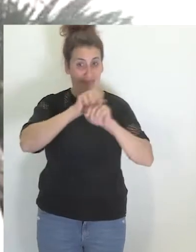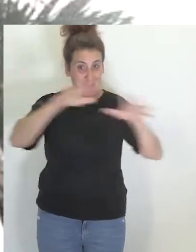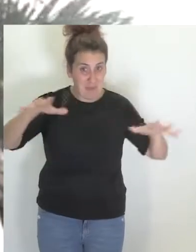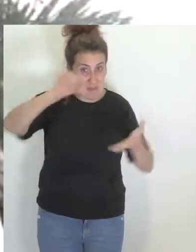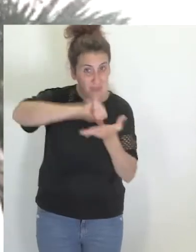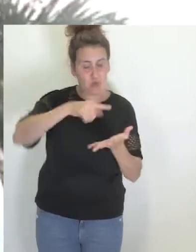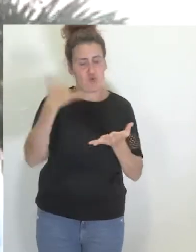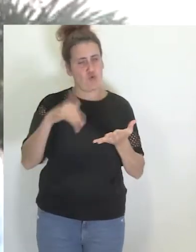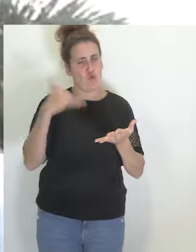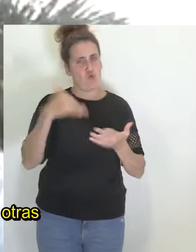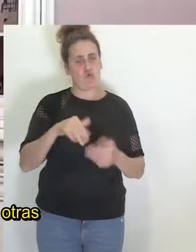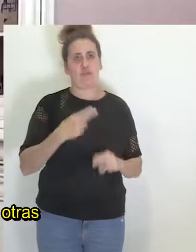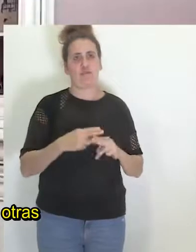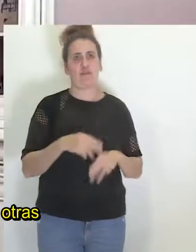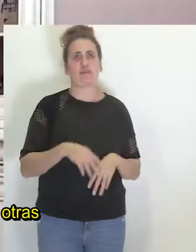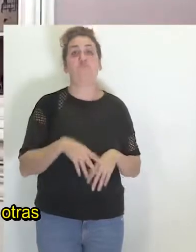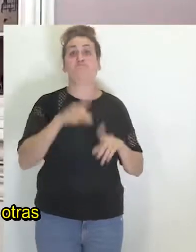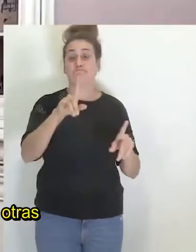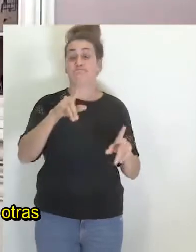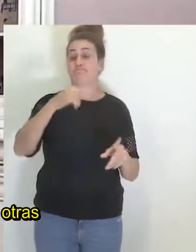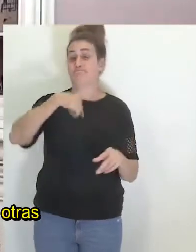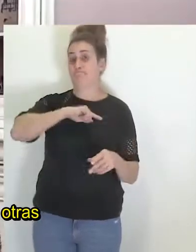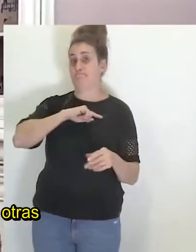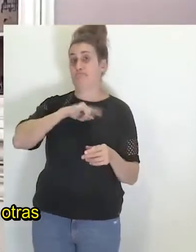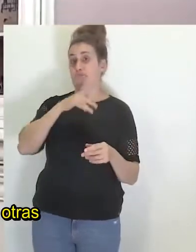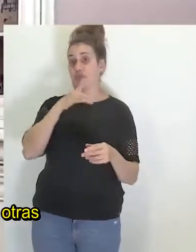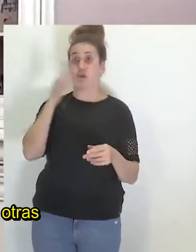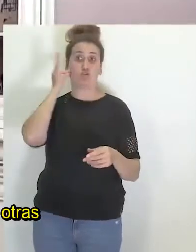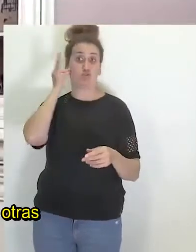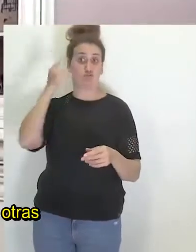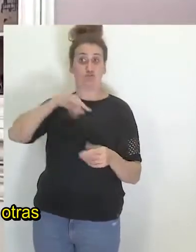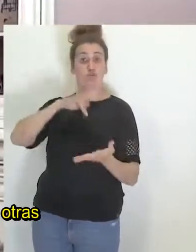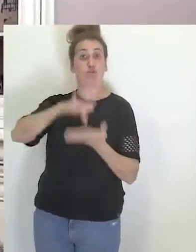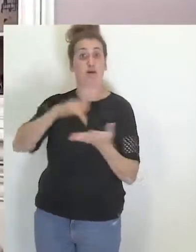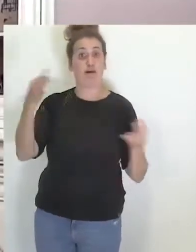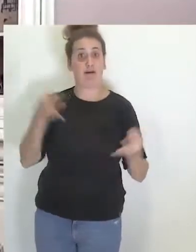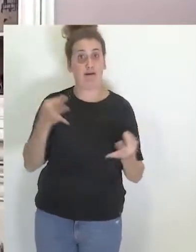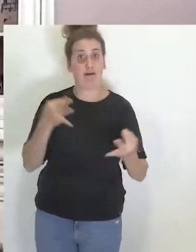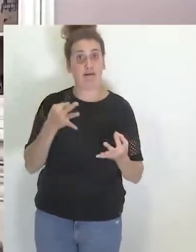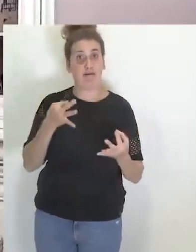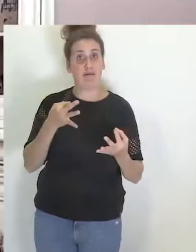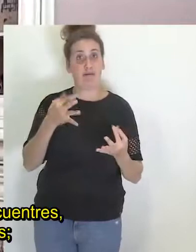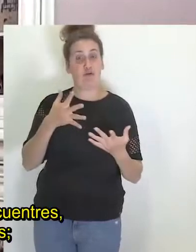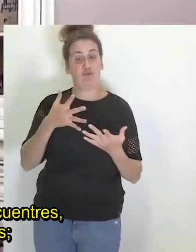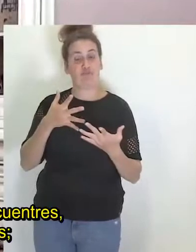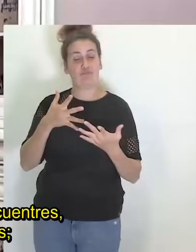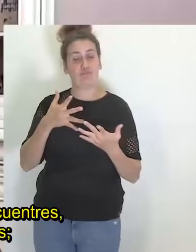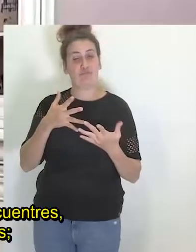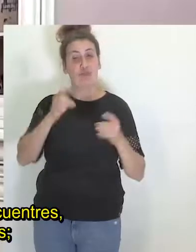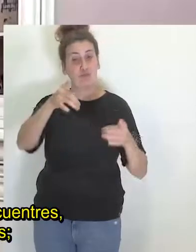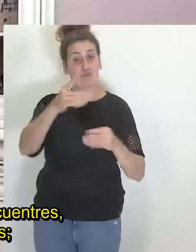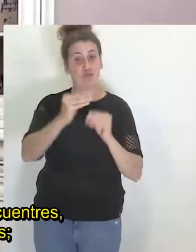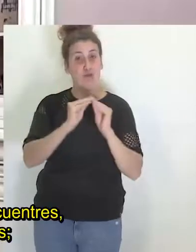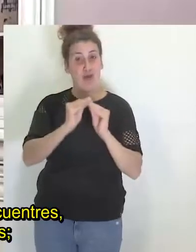pandemia. Pues lo que nos corresponde a otras es continuar como tú haces